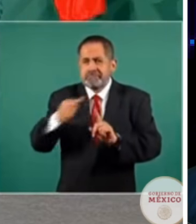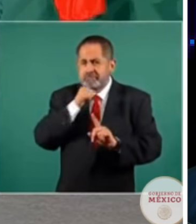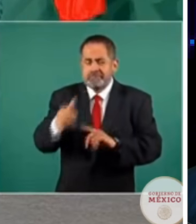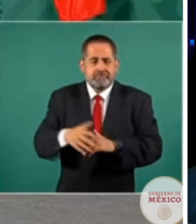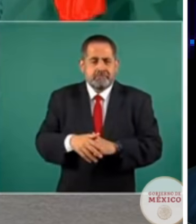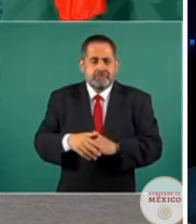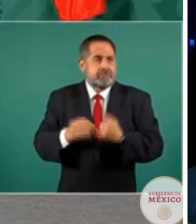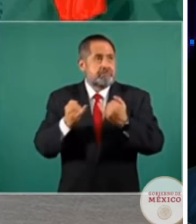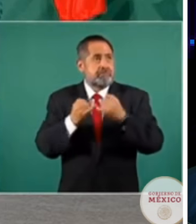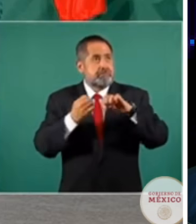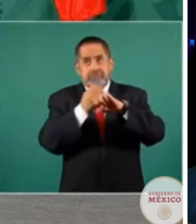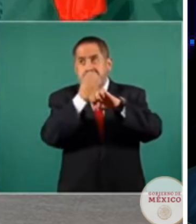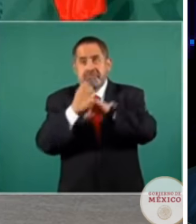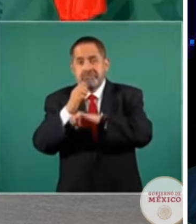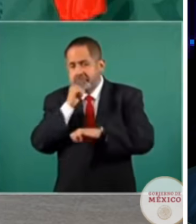en los estados, ni